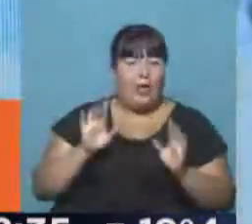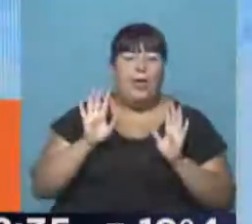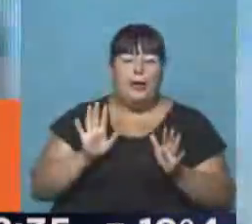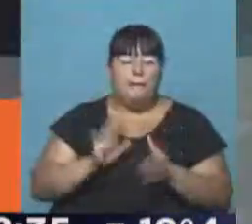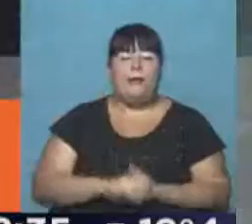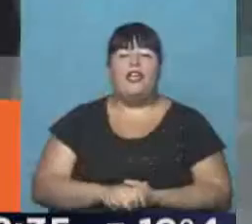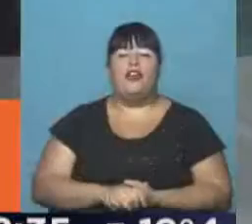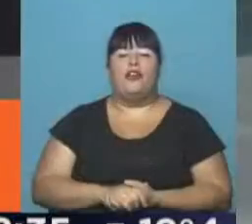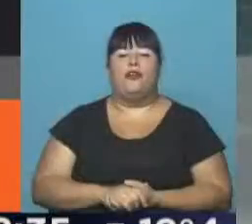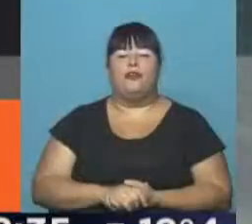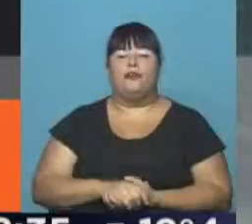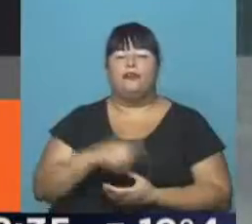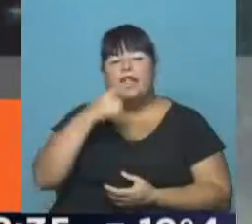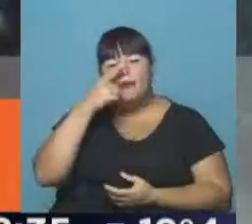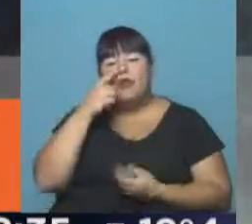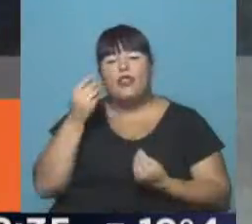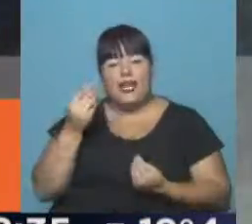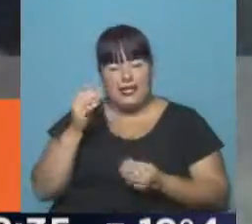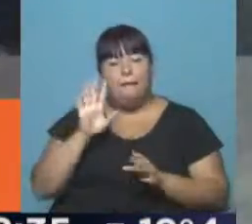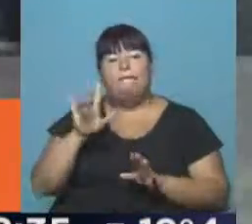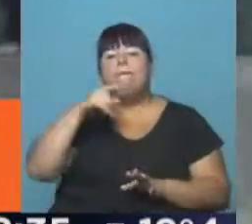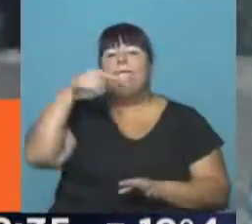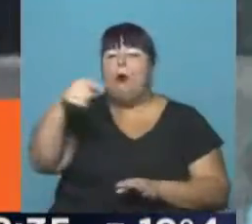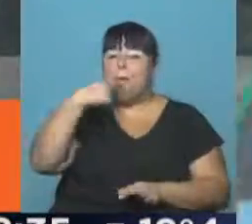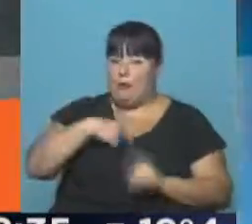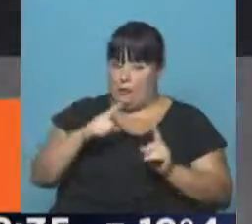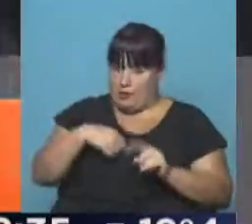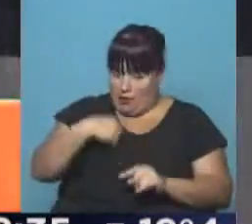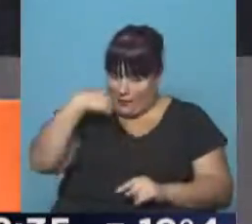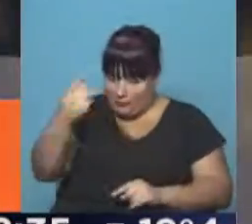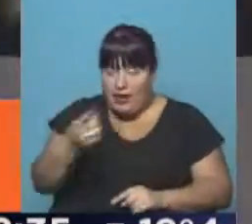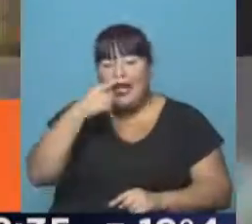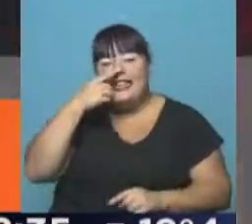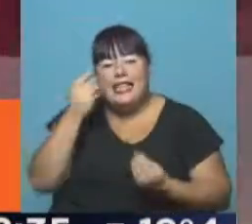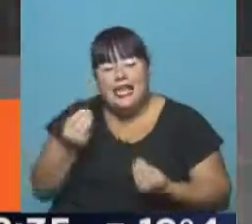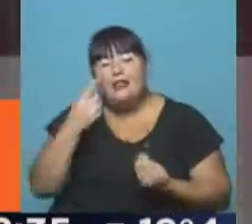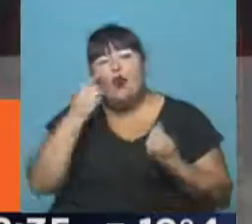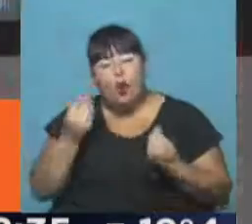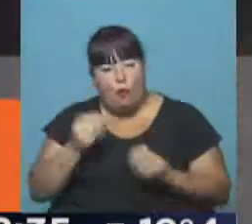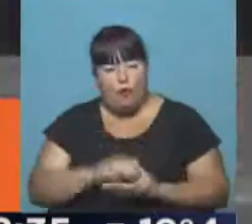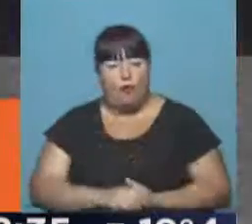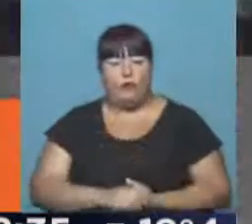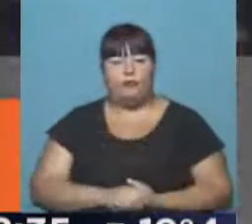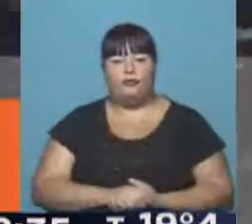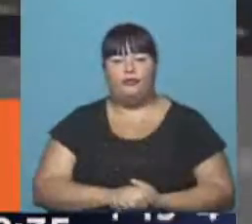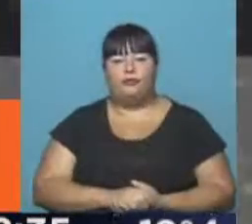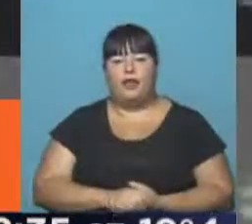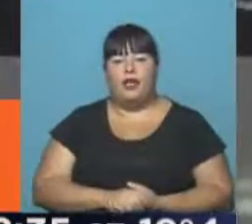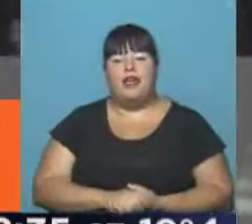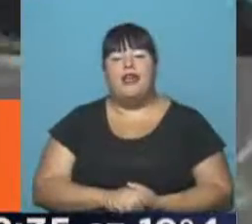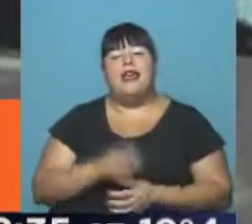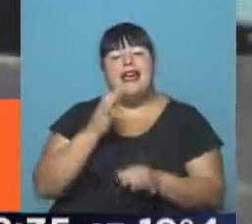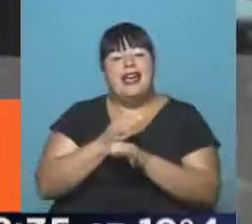Pero, lo interesante, para responderte a tu pregunta, lo interesante es ver que